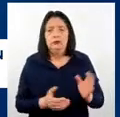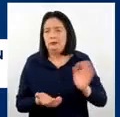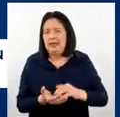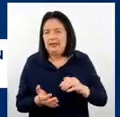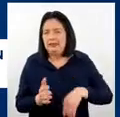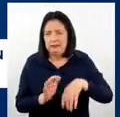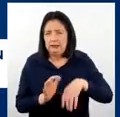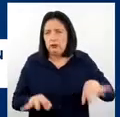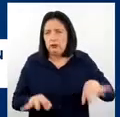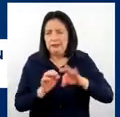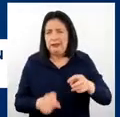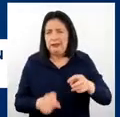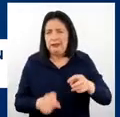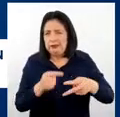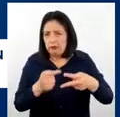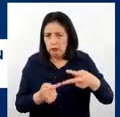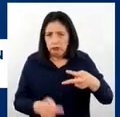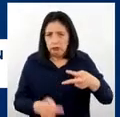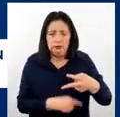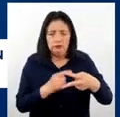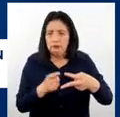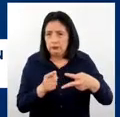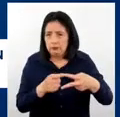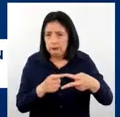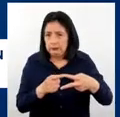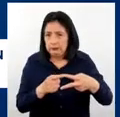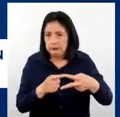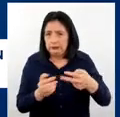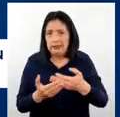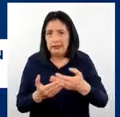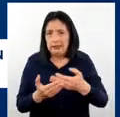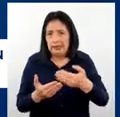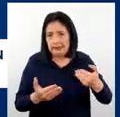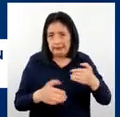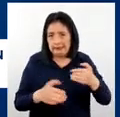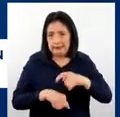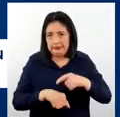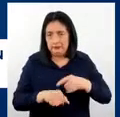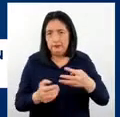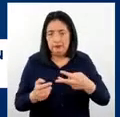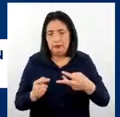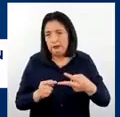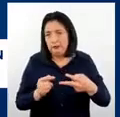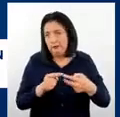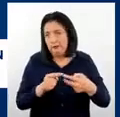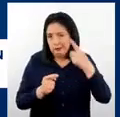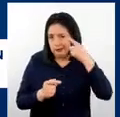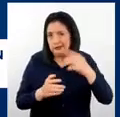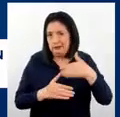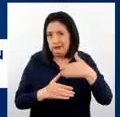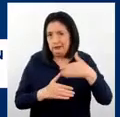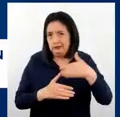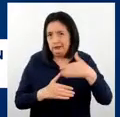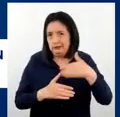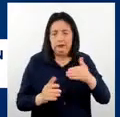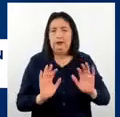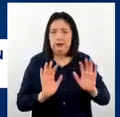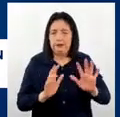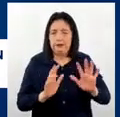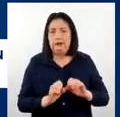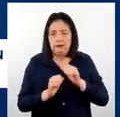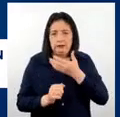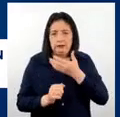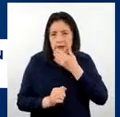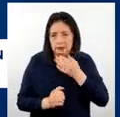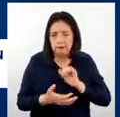que la primera es que se adelantó. La que estaba prevista para el 15 fue adelantada para el 10 de diciembre, donde ya